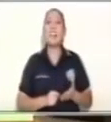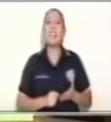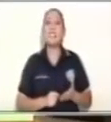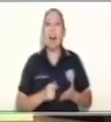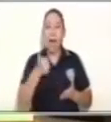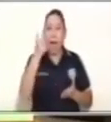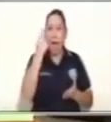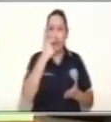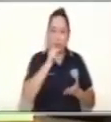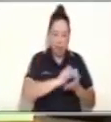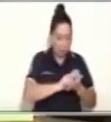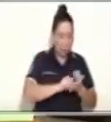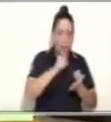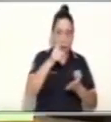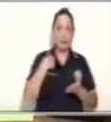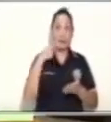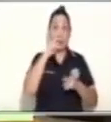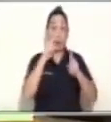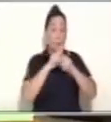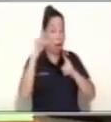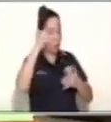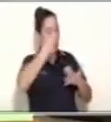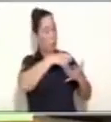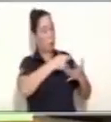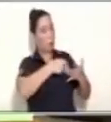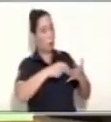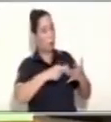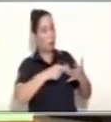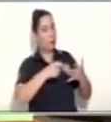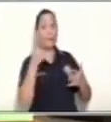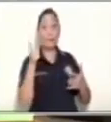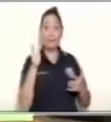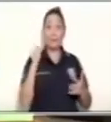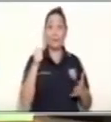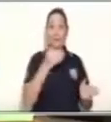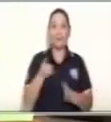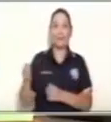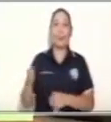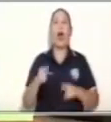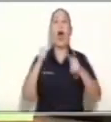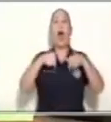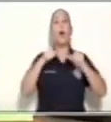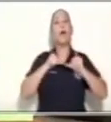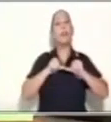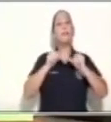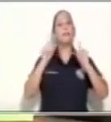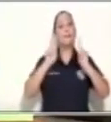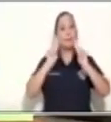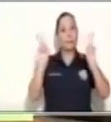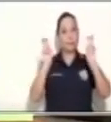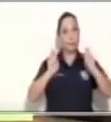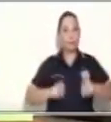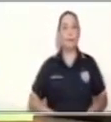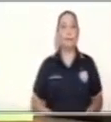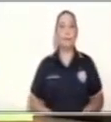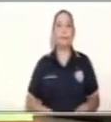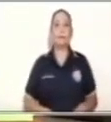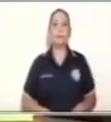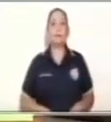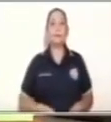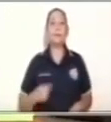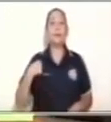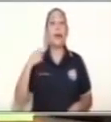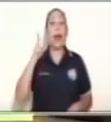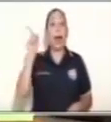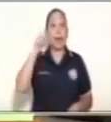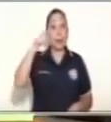S. ¿Estamos claros? ¿Listos? Entonces, vamos a continuar con el siguiente tema, que es por